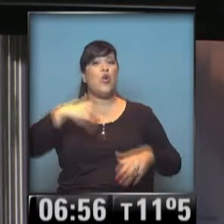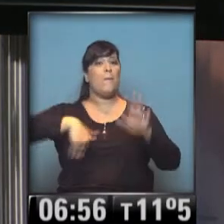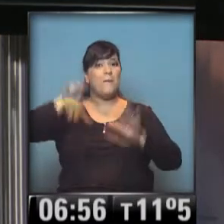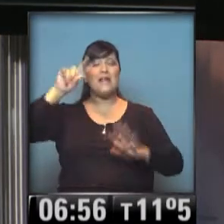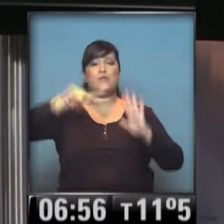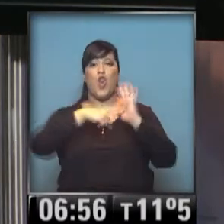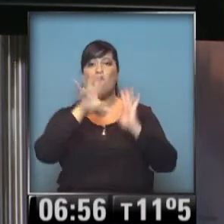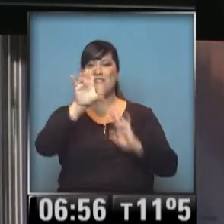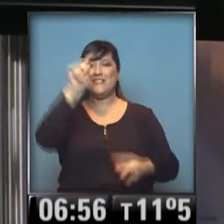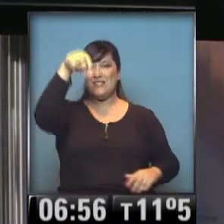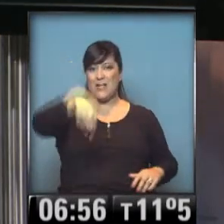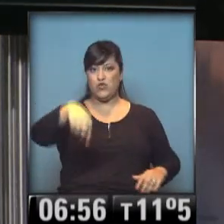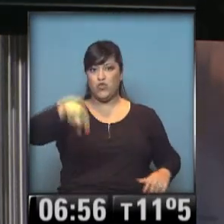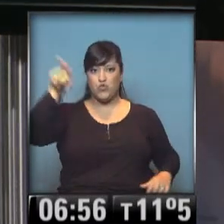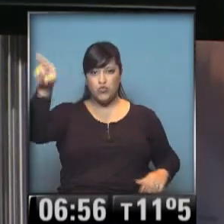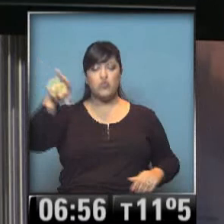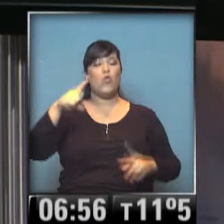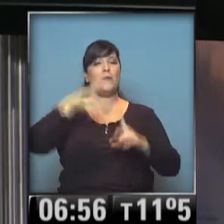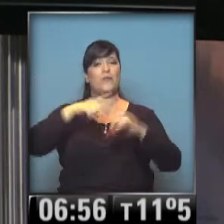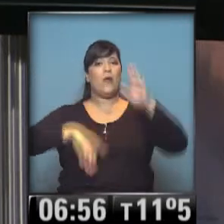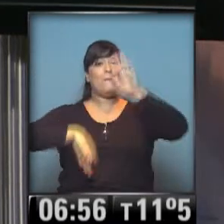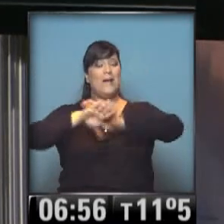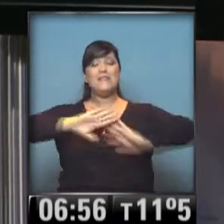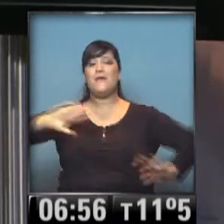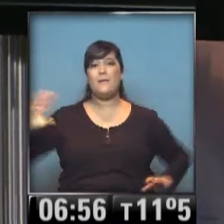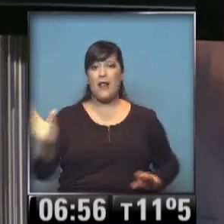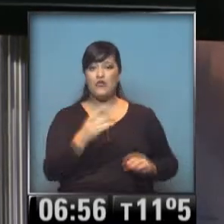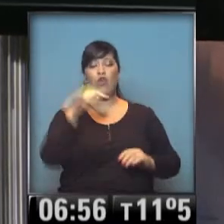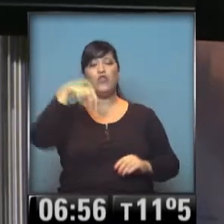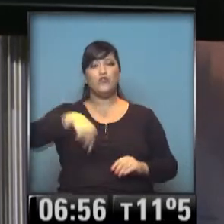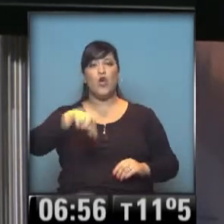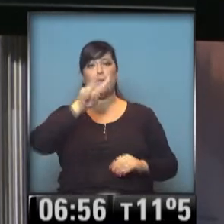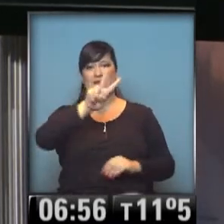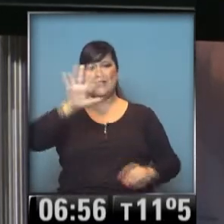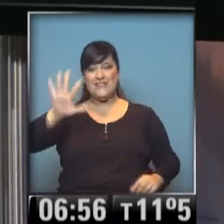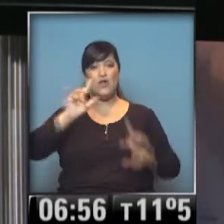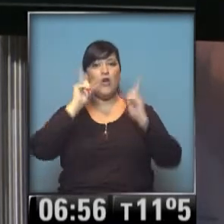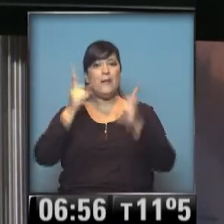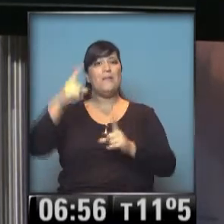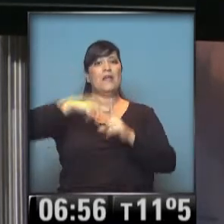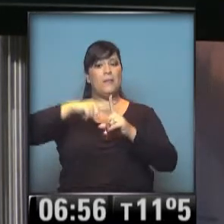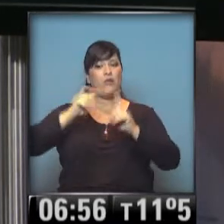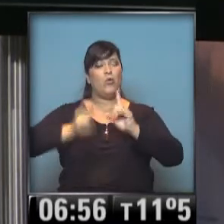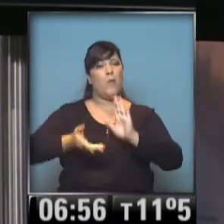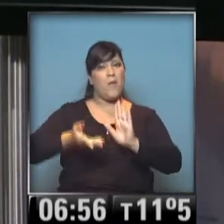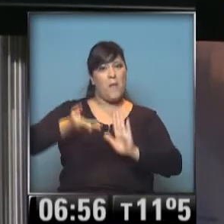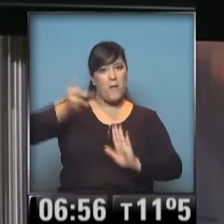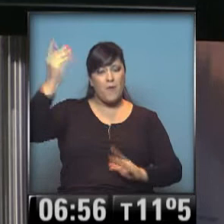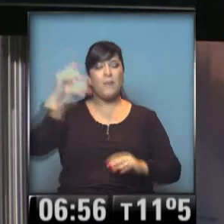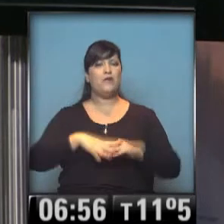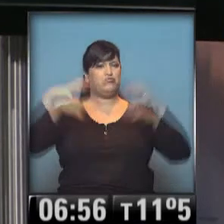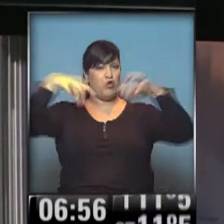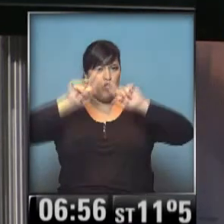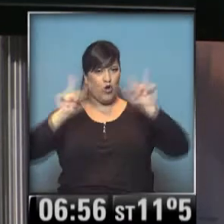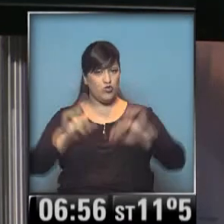Buenos Aires. La máxima para hoy, para todo el mundo, unos 25 y la temperatura se va para arriba. No